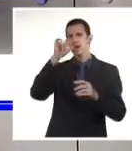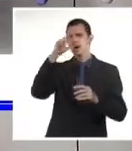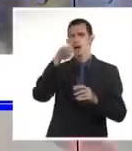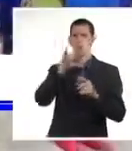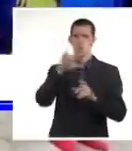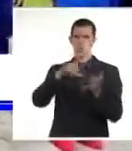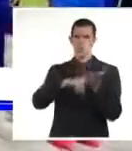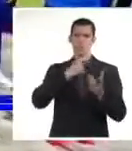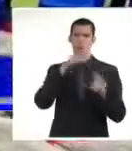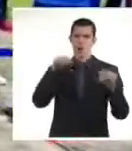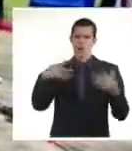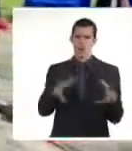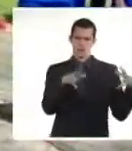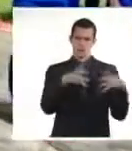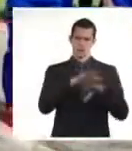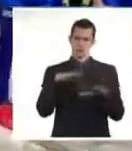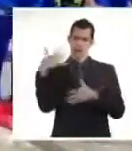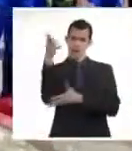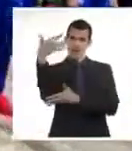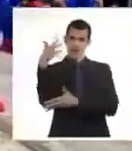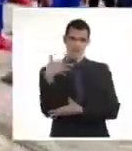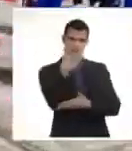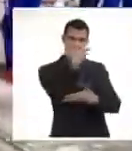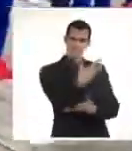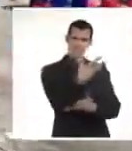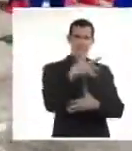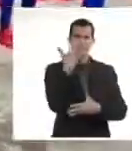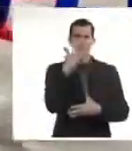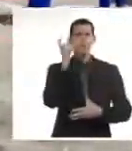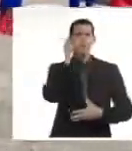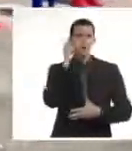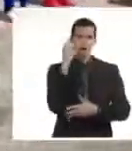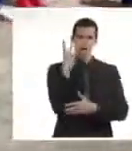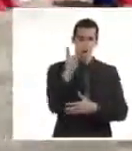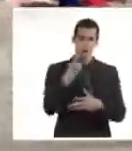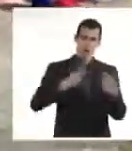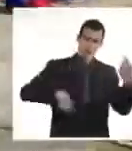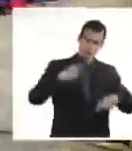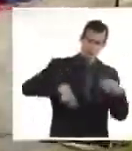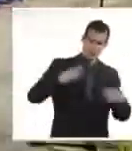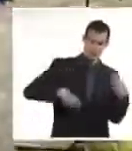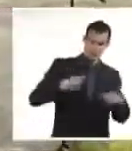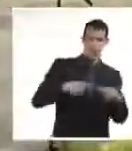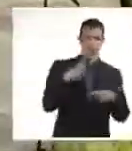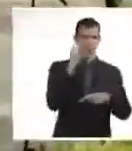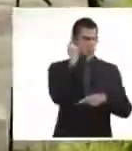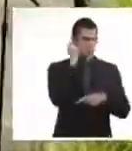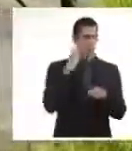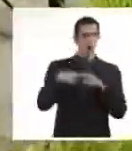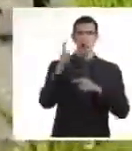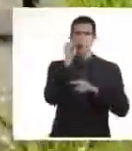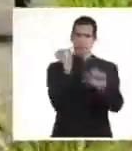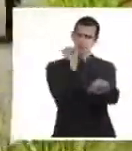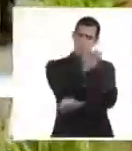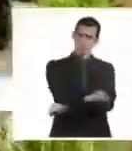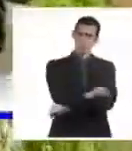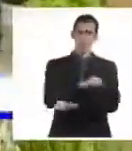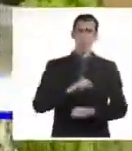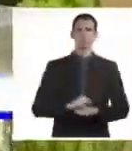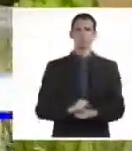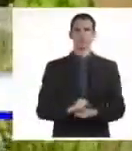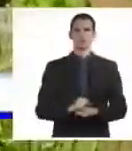enseña nacional fue recibida por gres y se lanzará roble de atletismo y omar cruz de judo escoltados por los judocas thalía nariño y sergey rodríguez